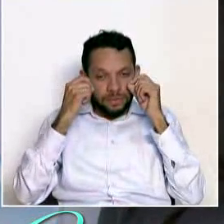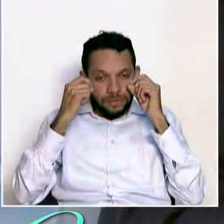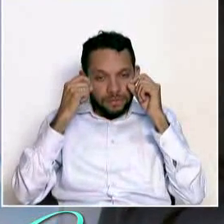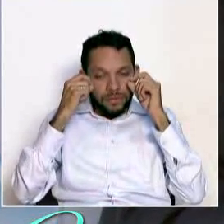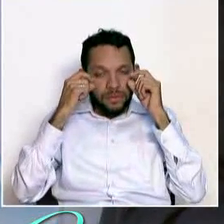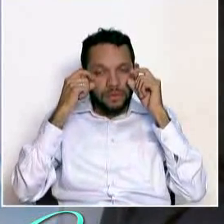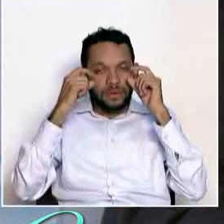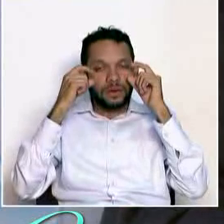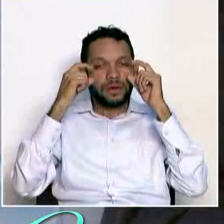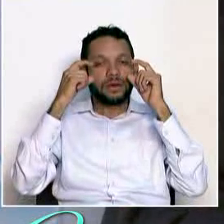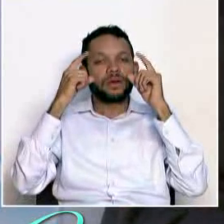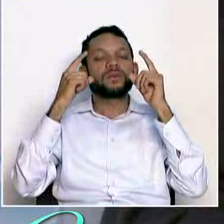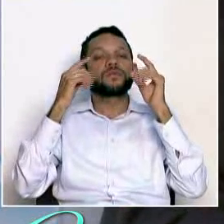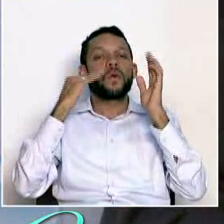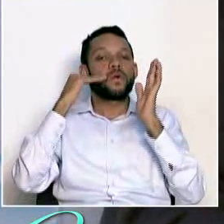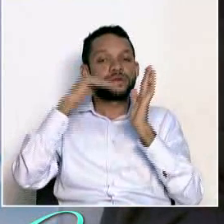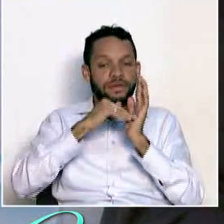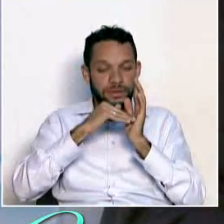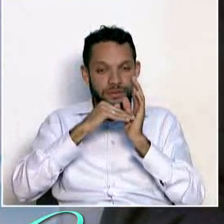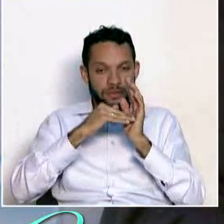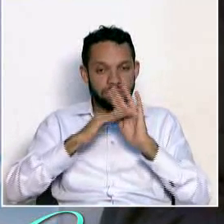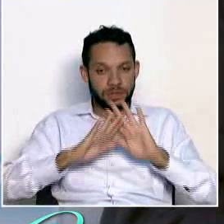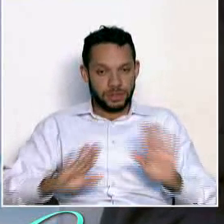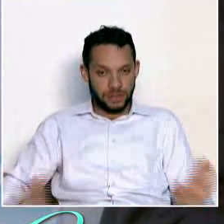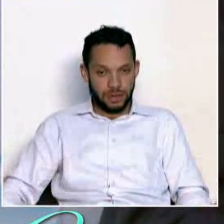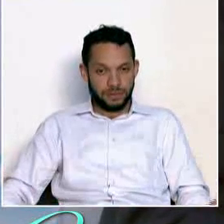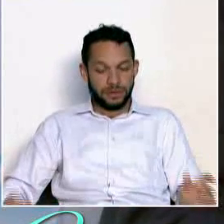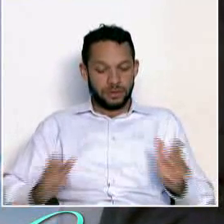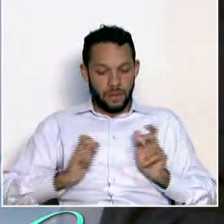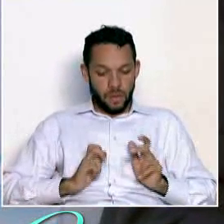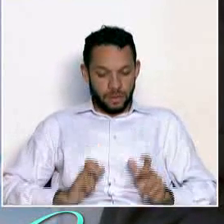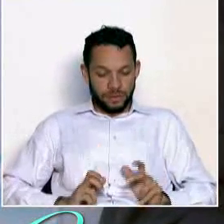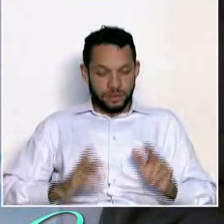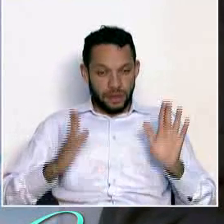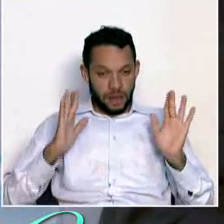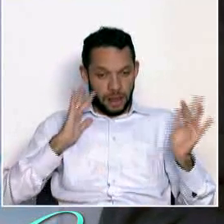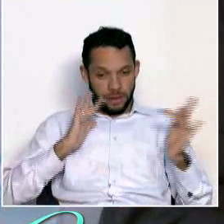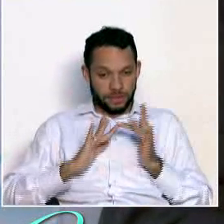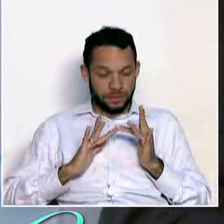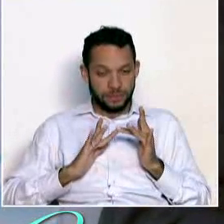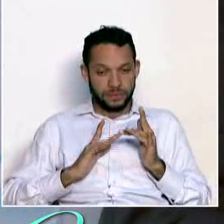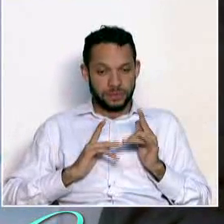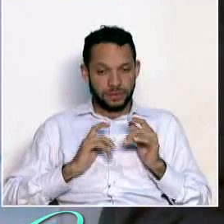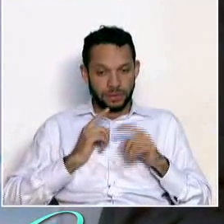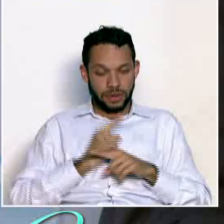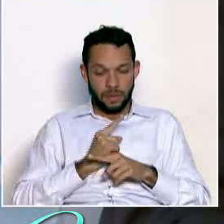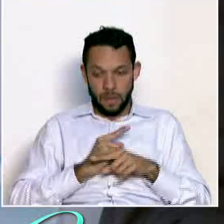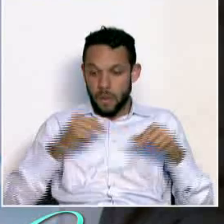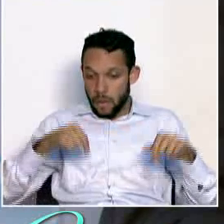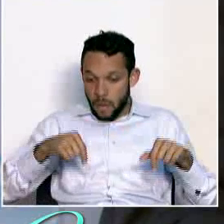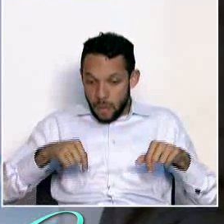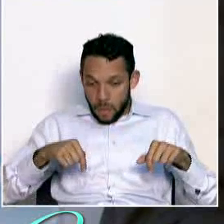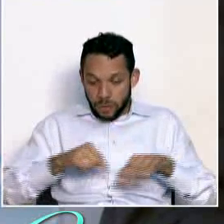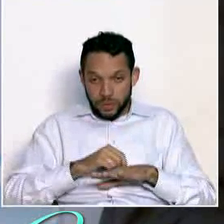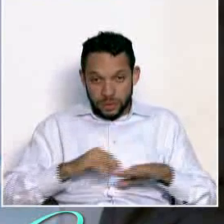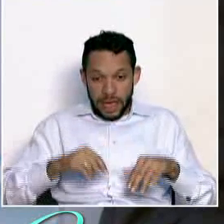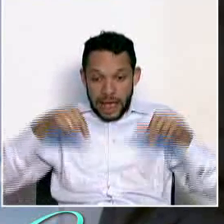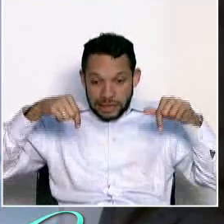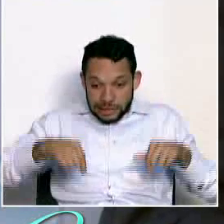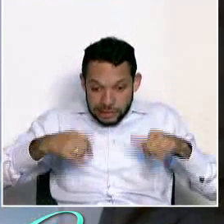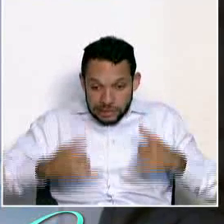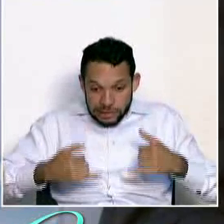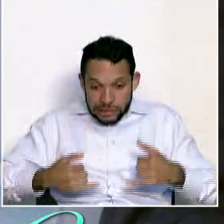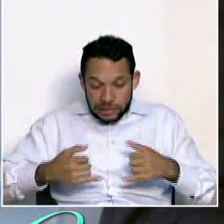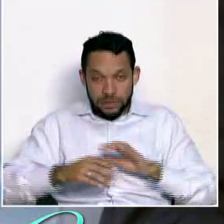al 7, estaremos de nuevo en una forma total e integral en el tiempo presente, en el aquí, en